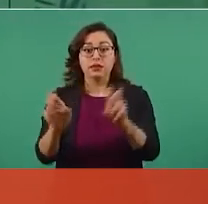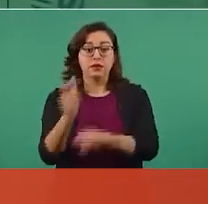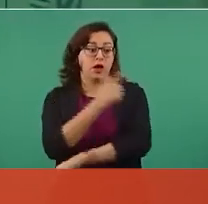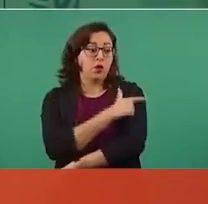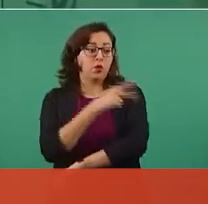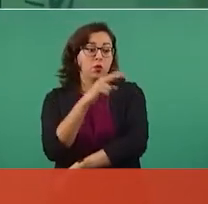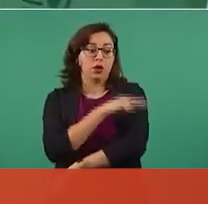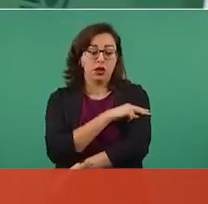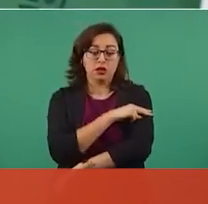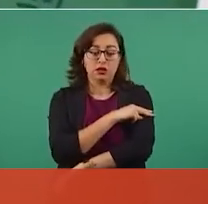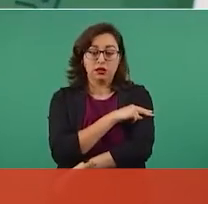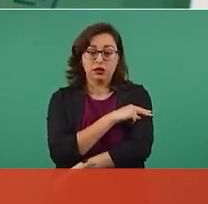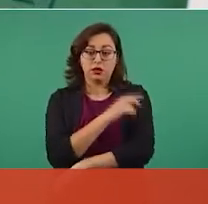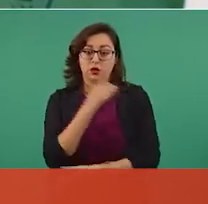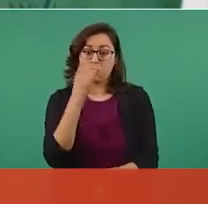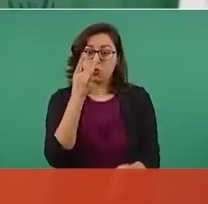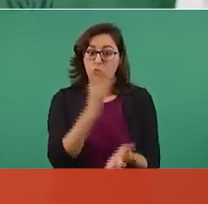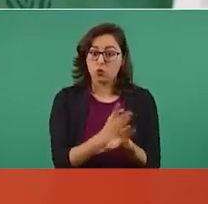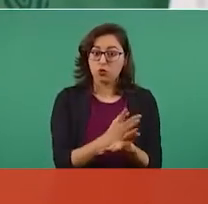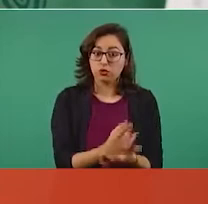no fue nada más